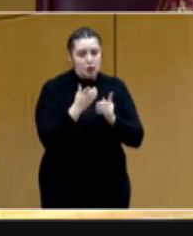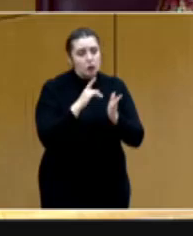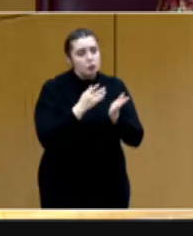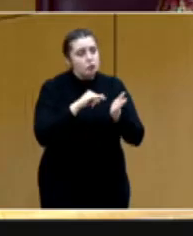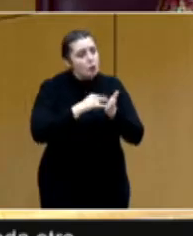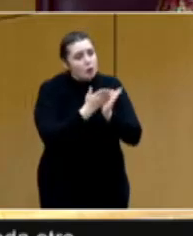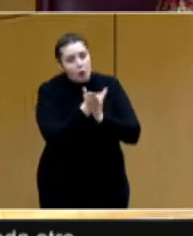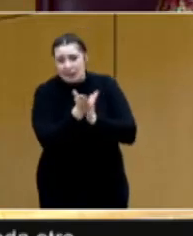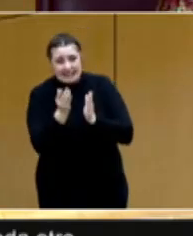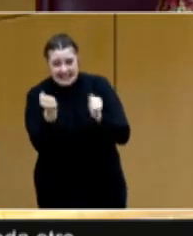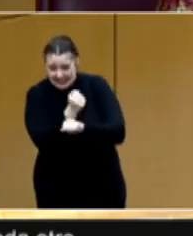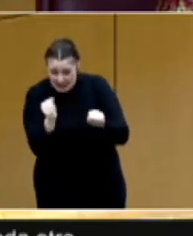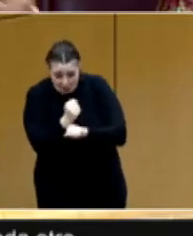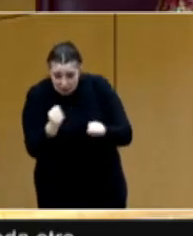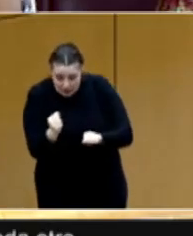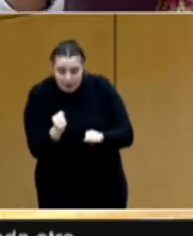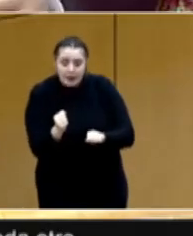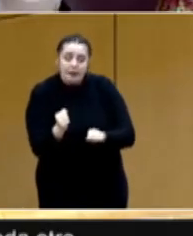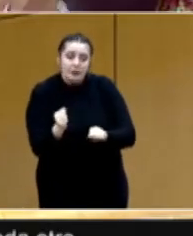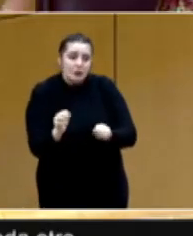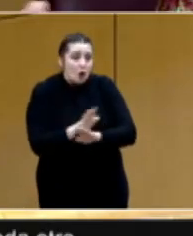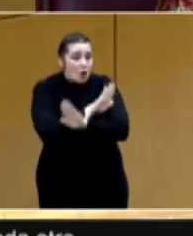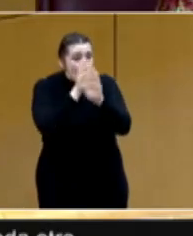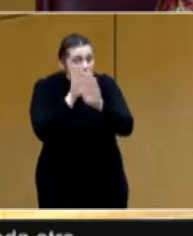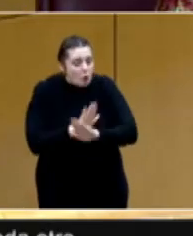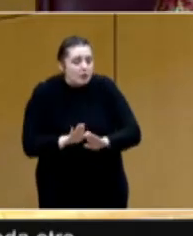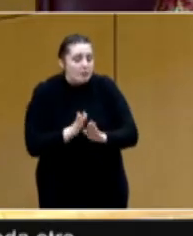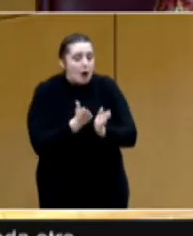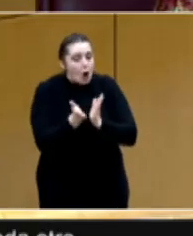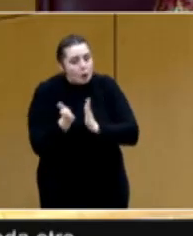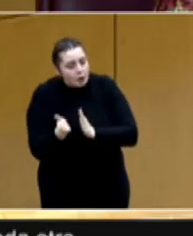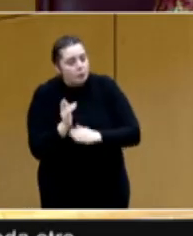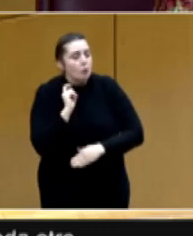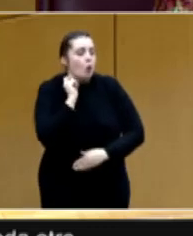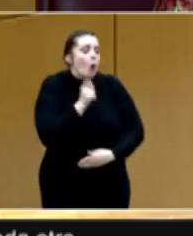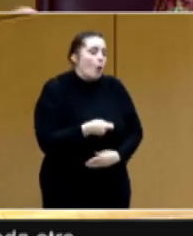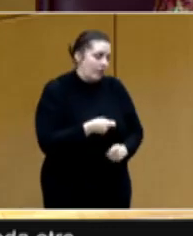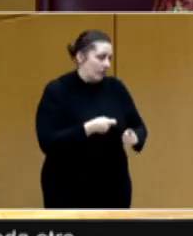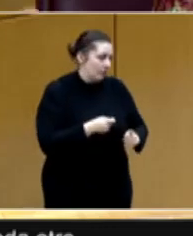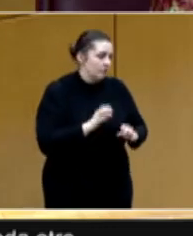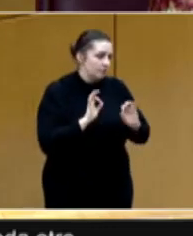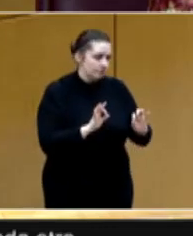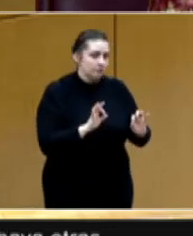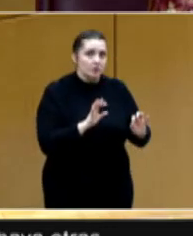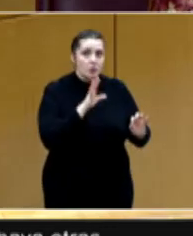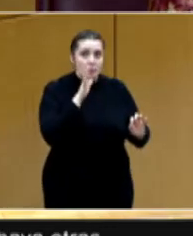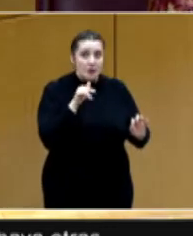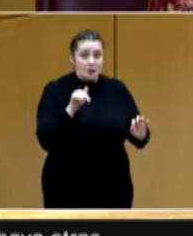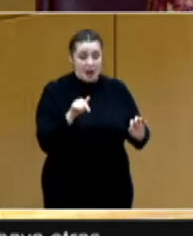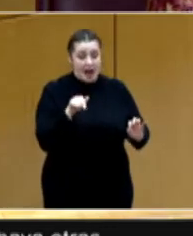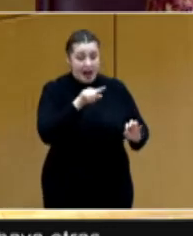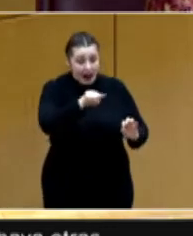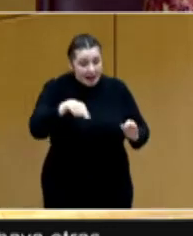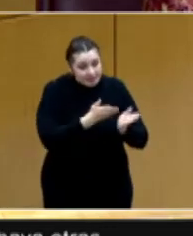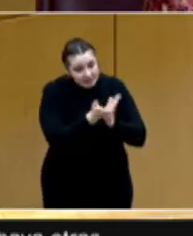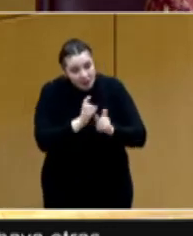soluciones la vida fluye fuera de los juzgados y ahí la autonomía de la voluntad tiene que